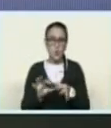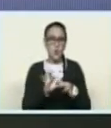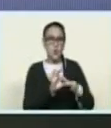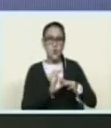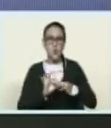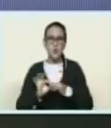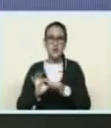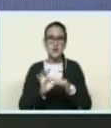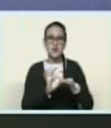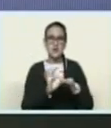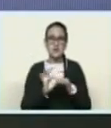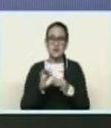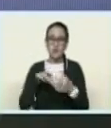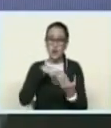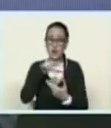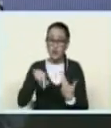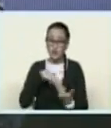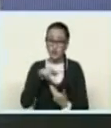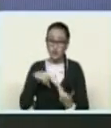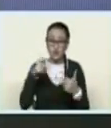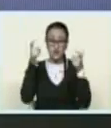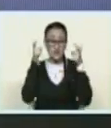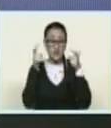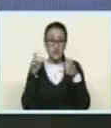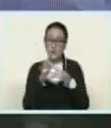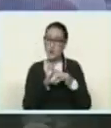unido a las fuerzas revolucionarias y